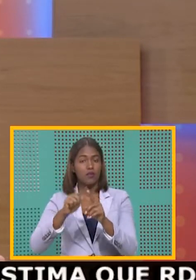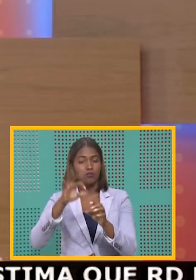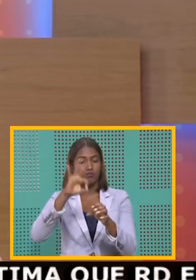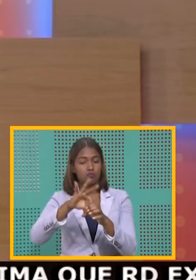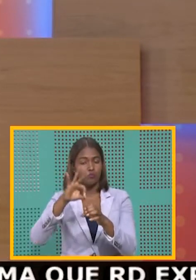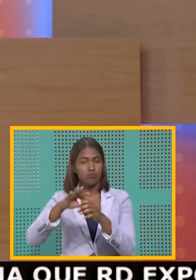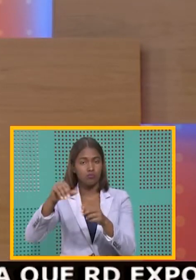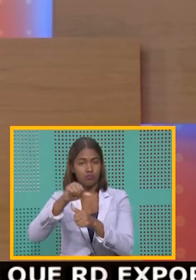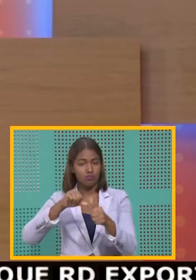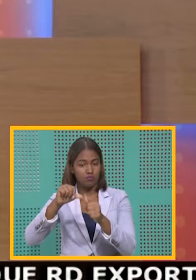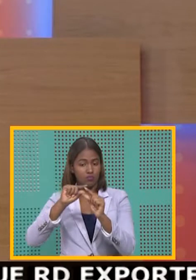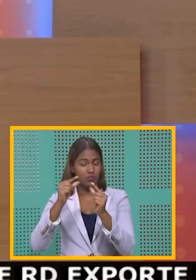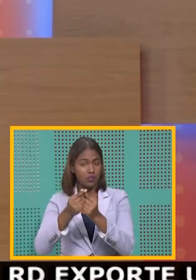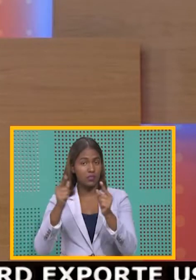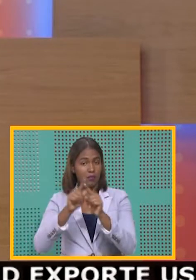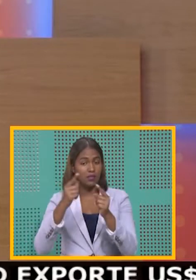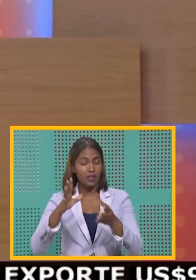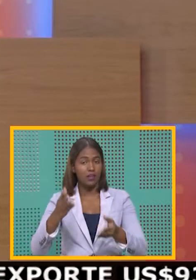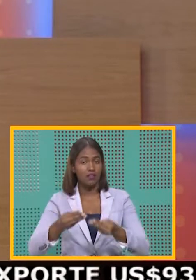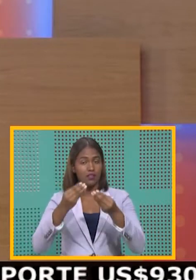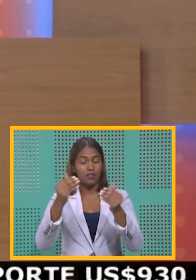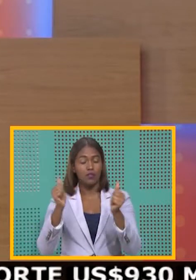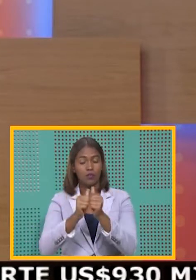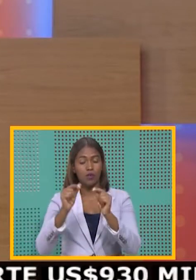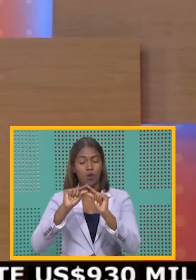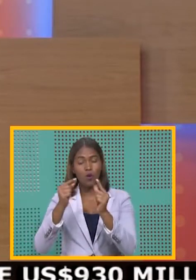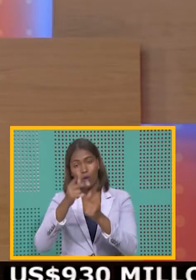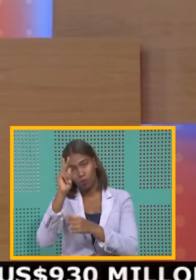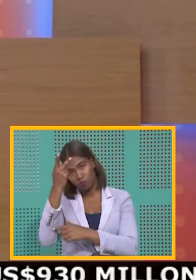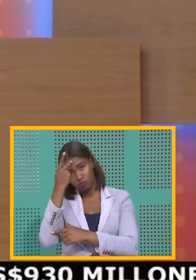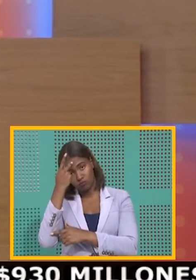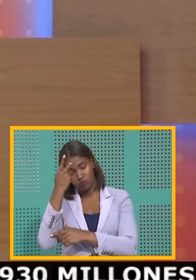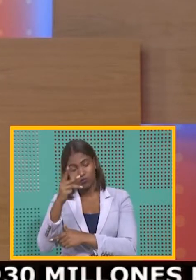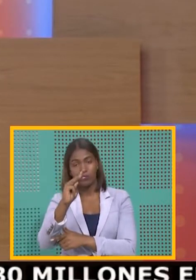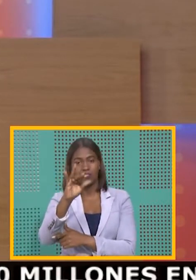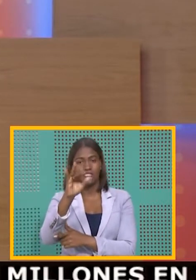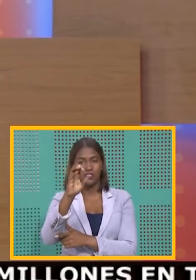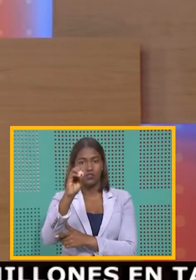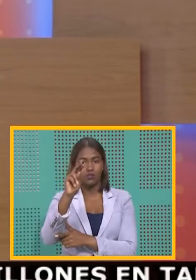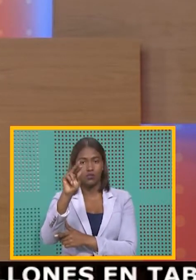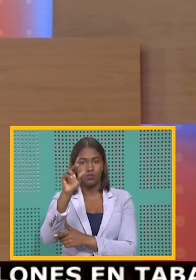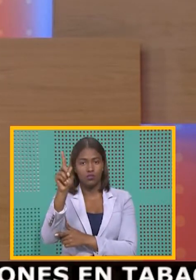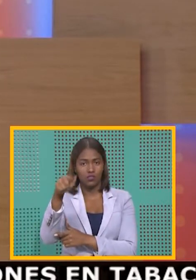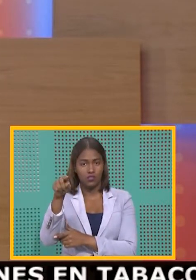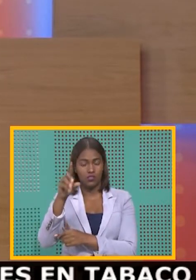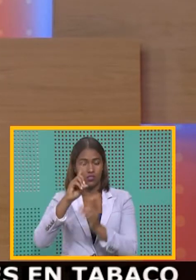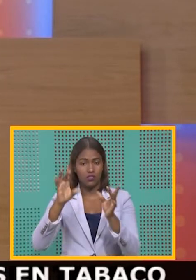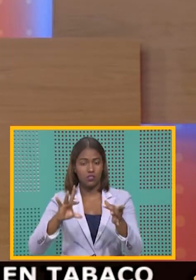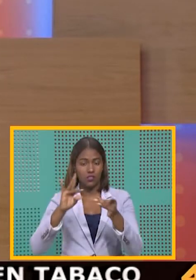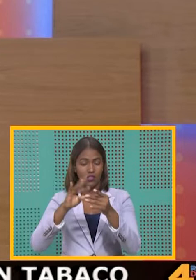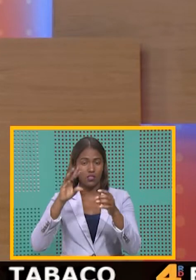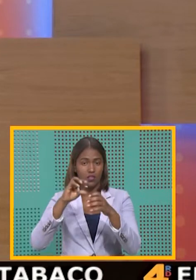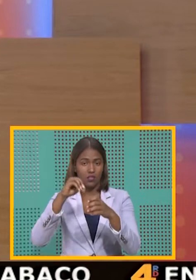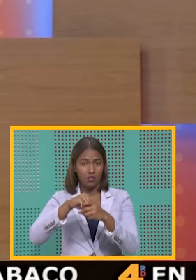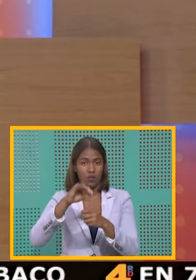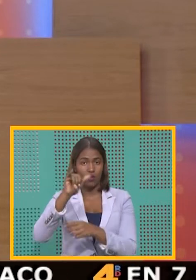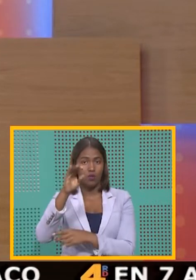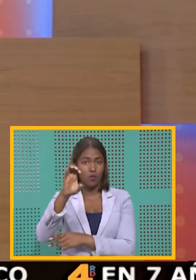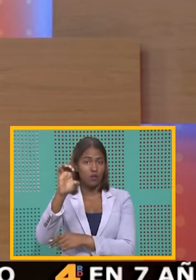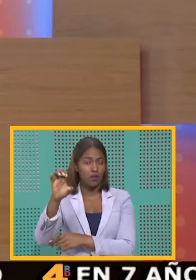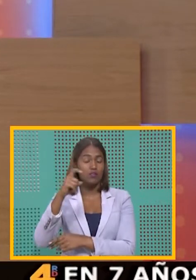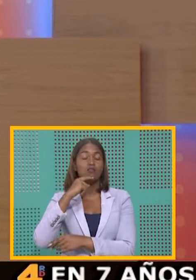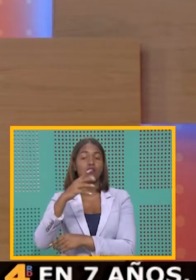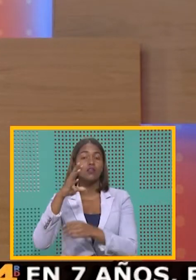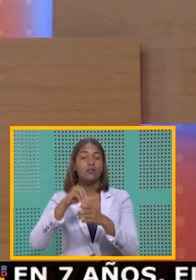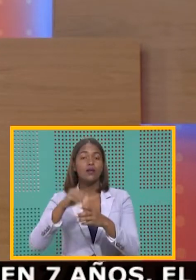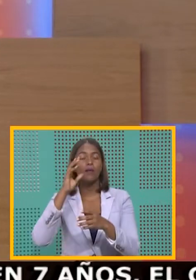de asociaciones y también fue consensuado con los partidos políticos. Mario Núñez, director nacional de elecciones de la Junta Central Electoral, manifestó que se trata